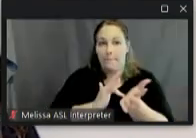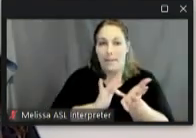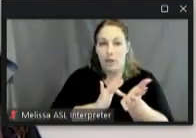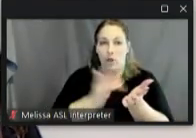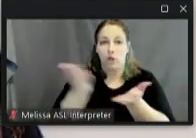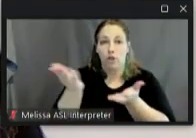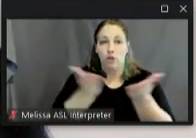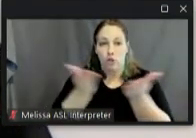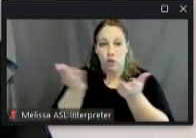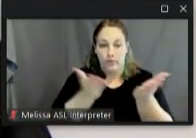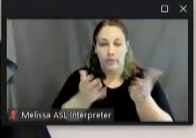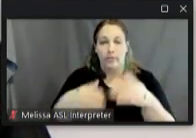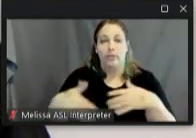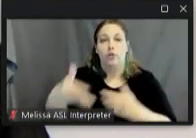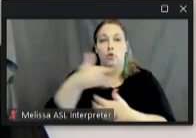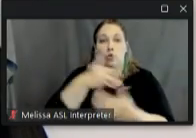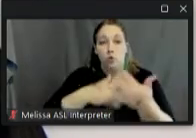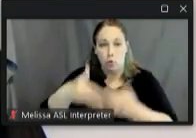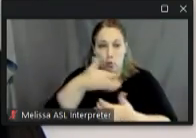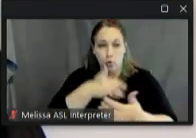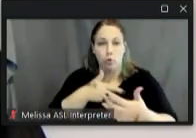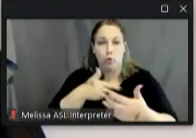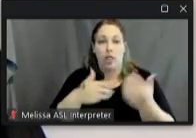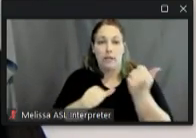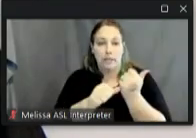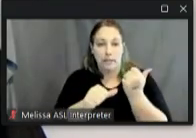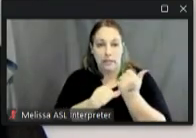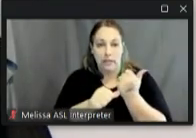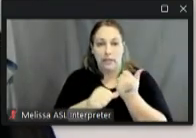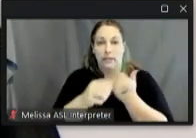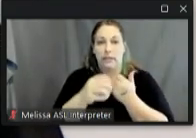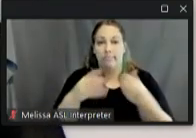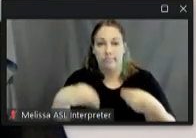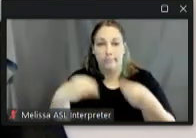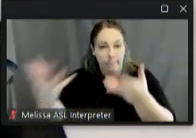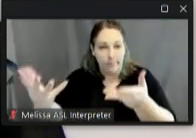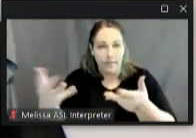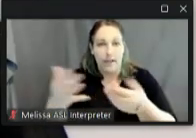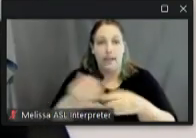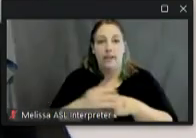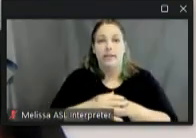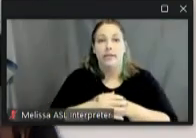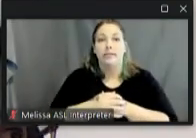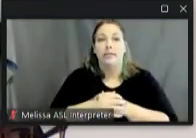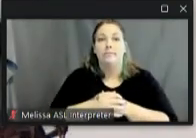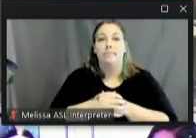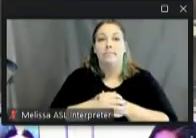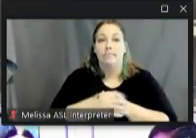la palabra a la representante de la Secretaría de Estado en los despachos de salud, doctora Clara López.